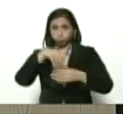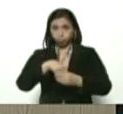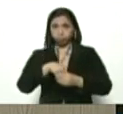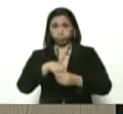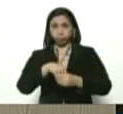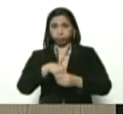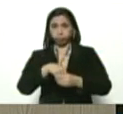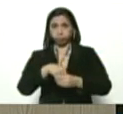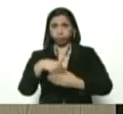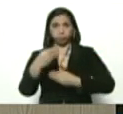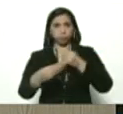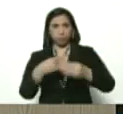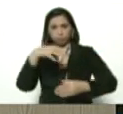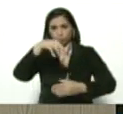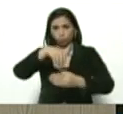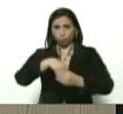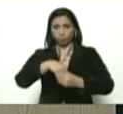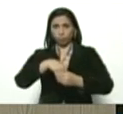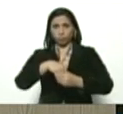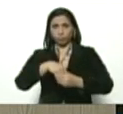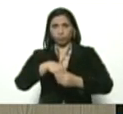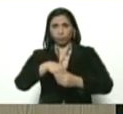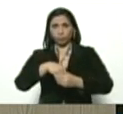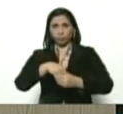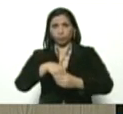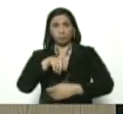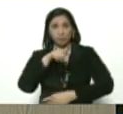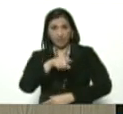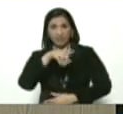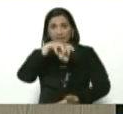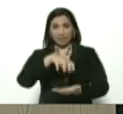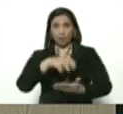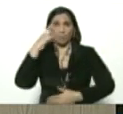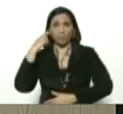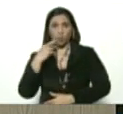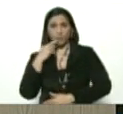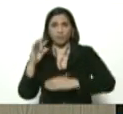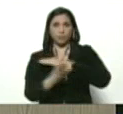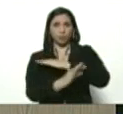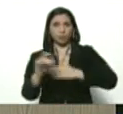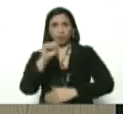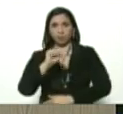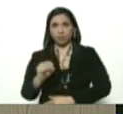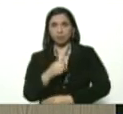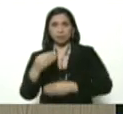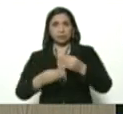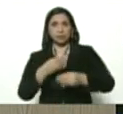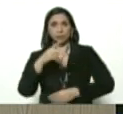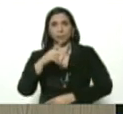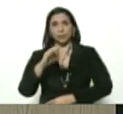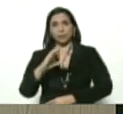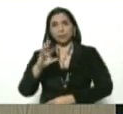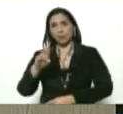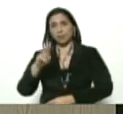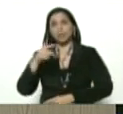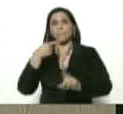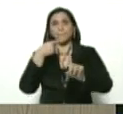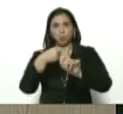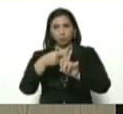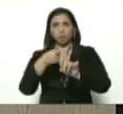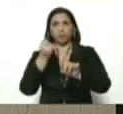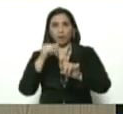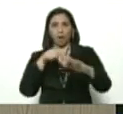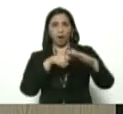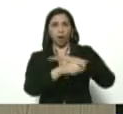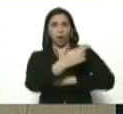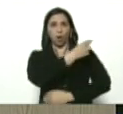que sea la que se le sometió allí en el estado bolívar en la frontera sur se le hizo la pcr y dio positivo se encuentra